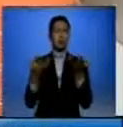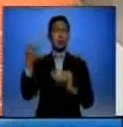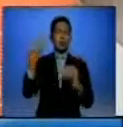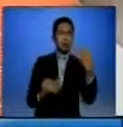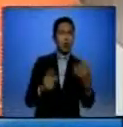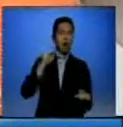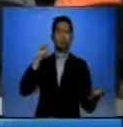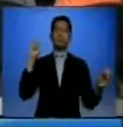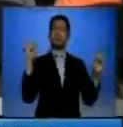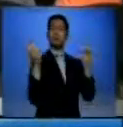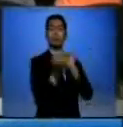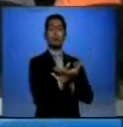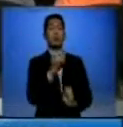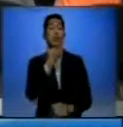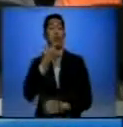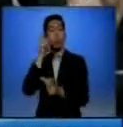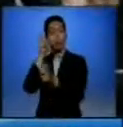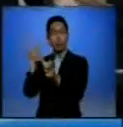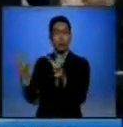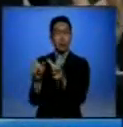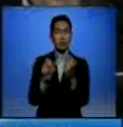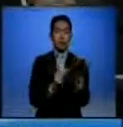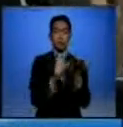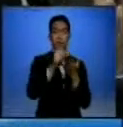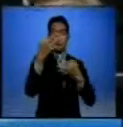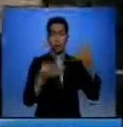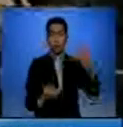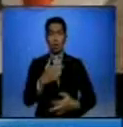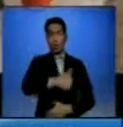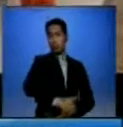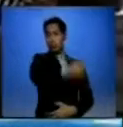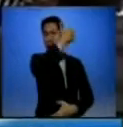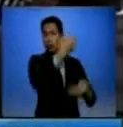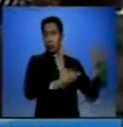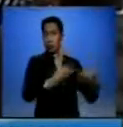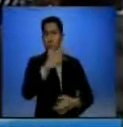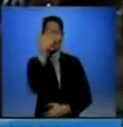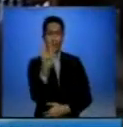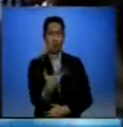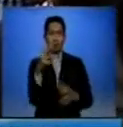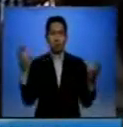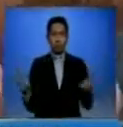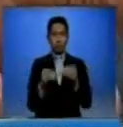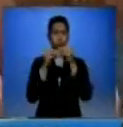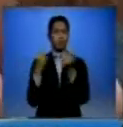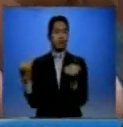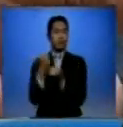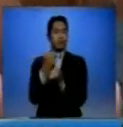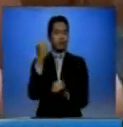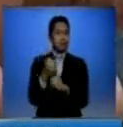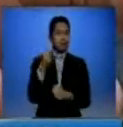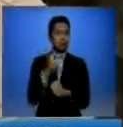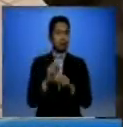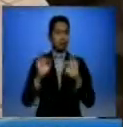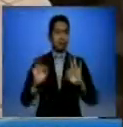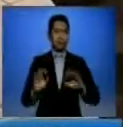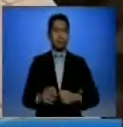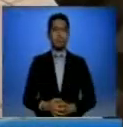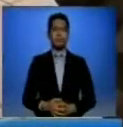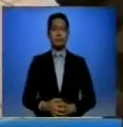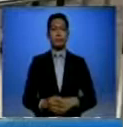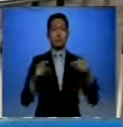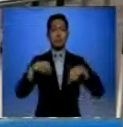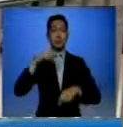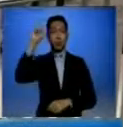coordinado entre la Fiscalía, el Ministerio de Justicia y la Judicatura. Mejorar el sistema judicial ha sido uno de los retos de este gobierno y